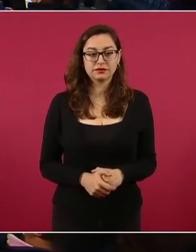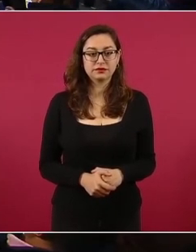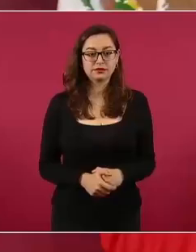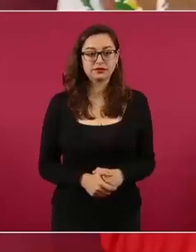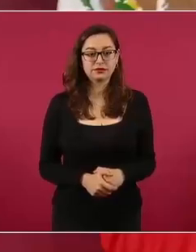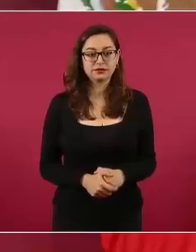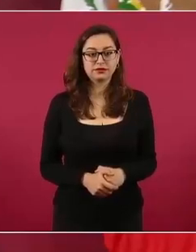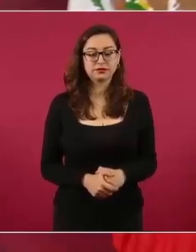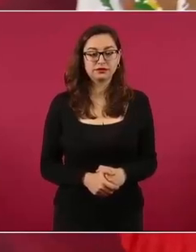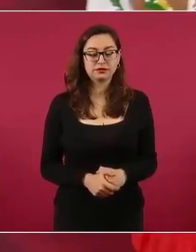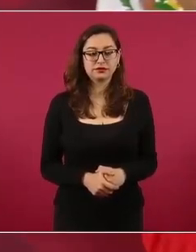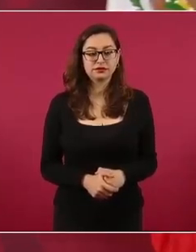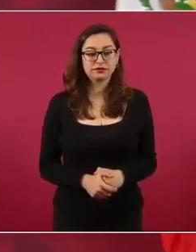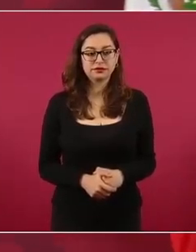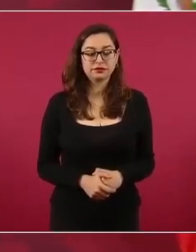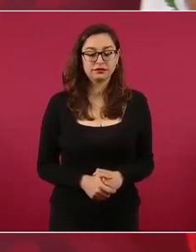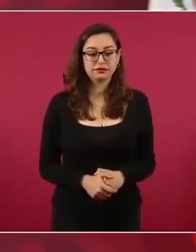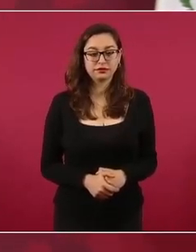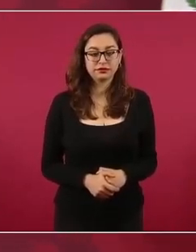Pues de modo que